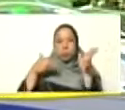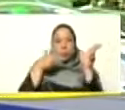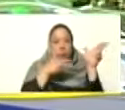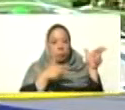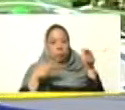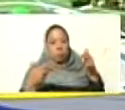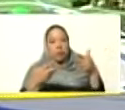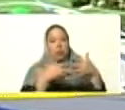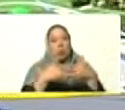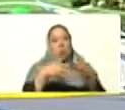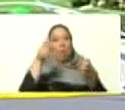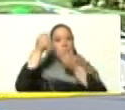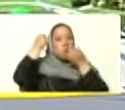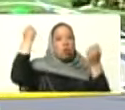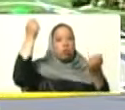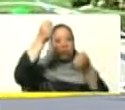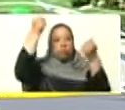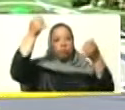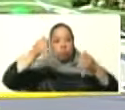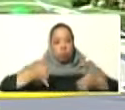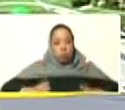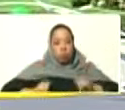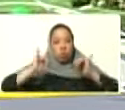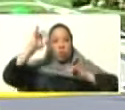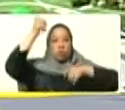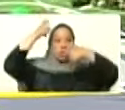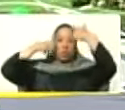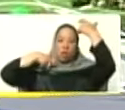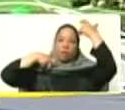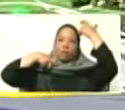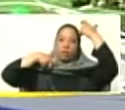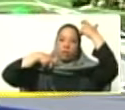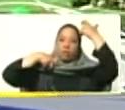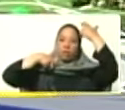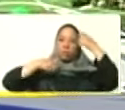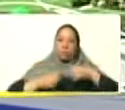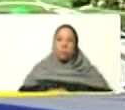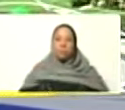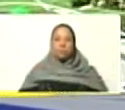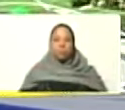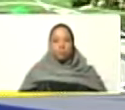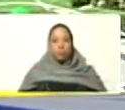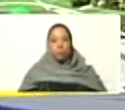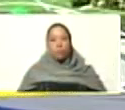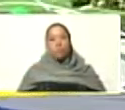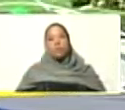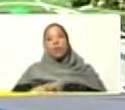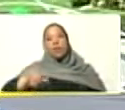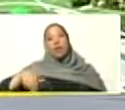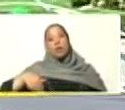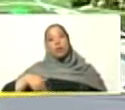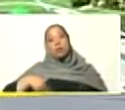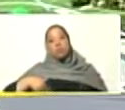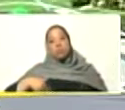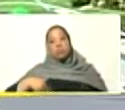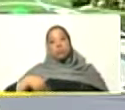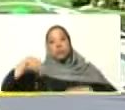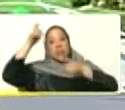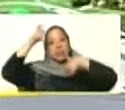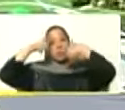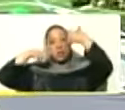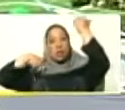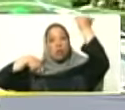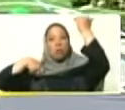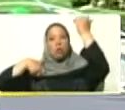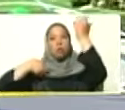nosotros, los hijos de Chávez, que habíamos llevado a nuestro comandante al